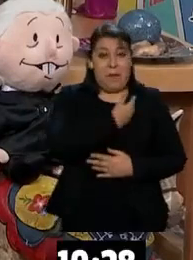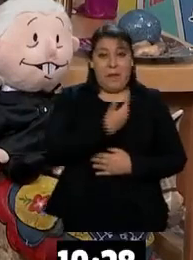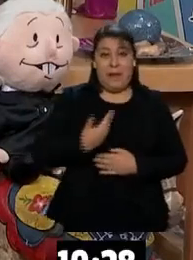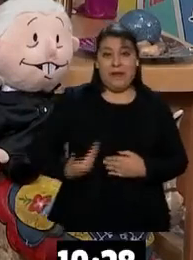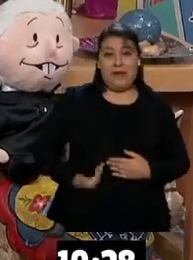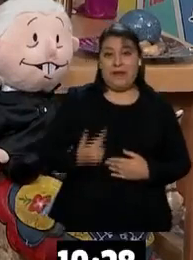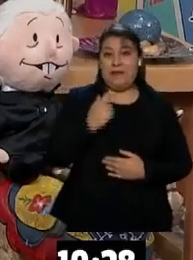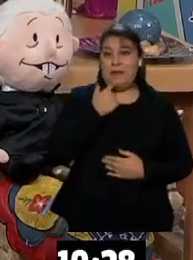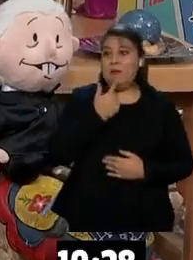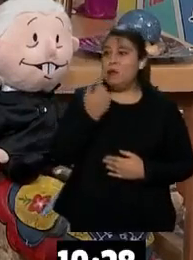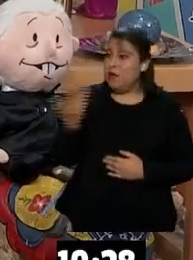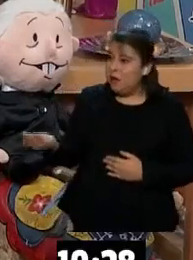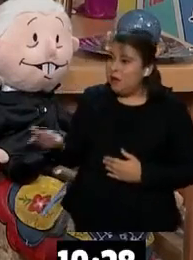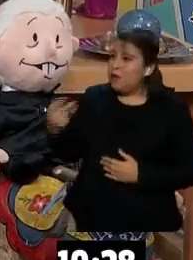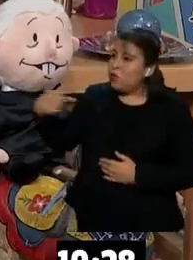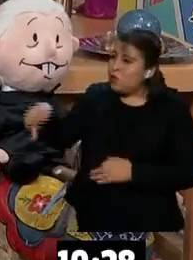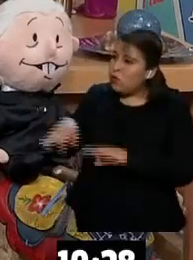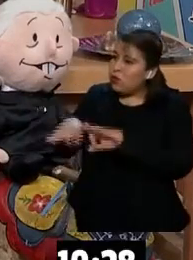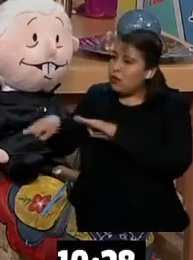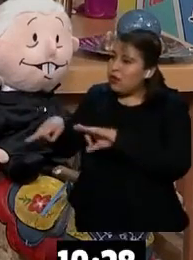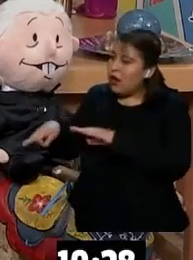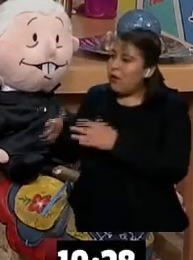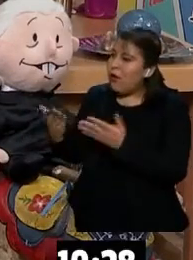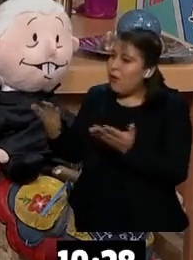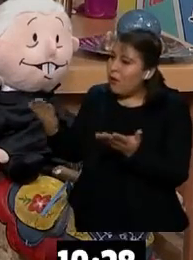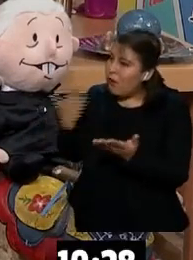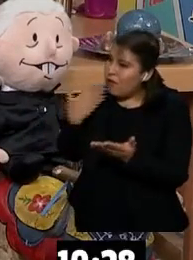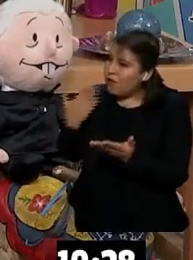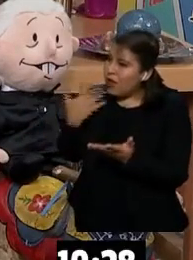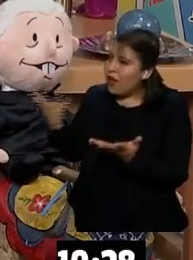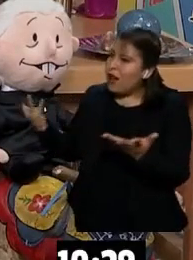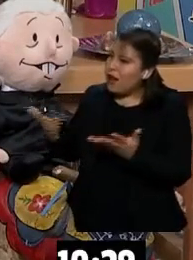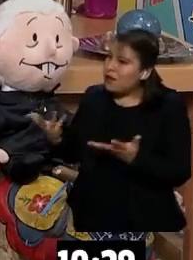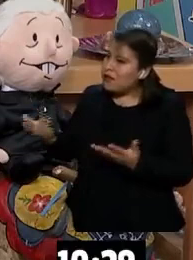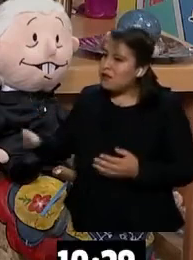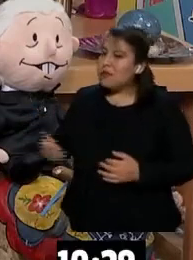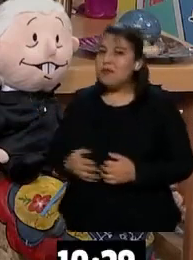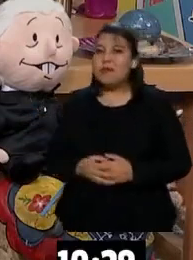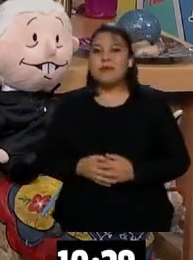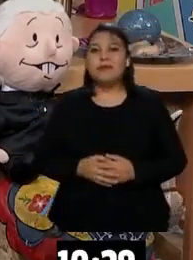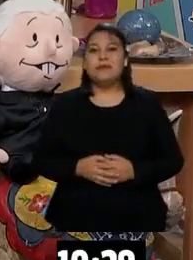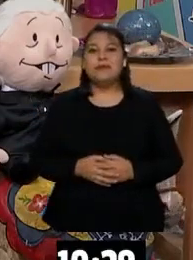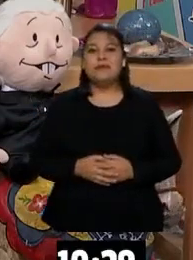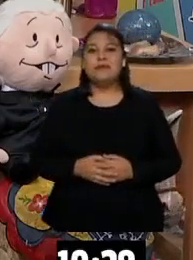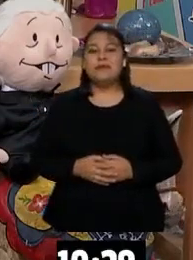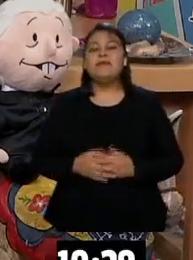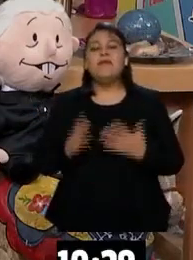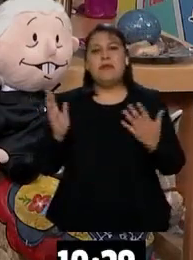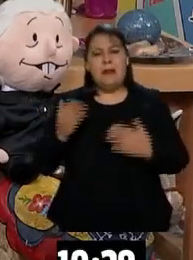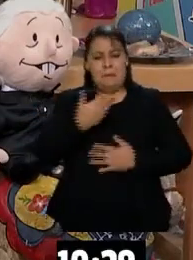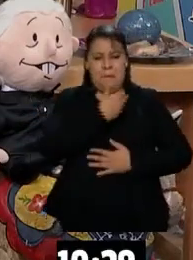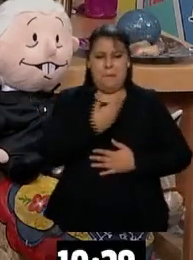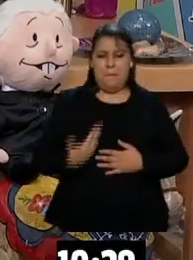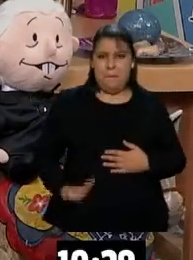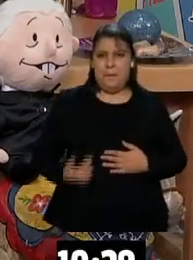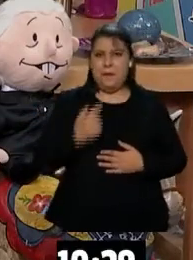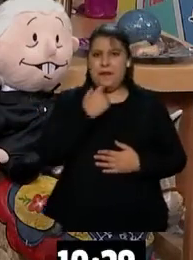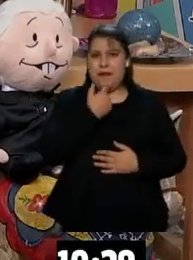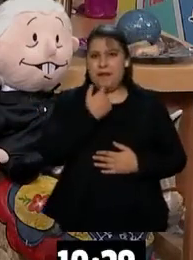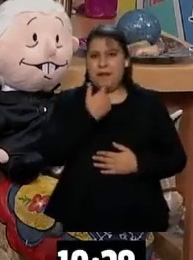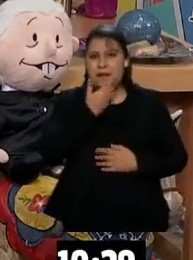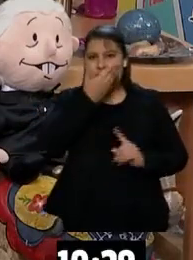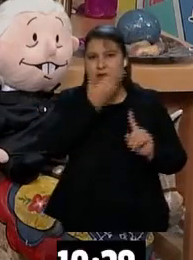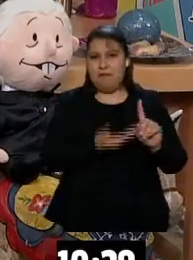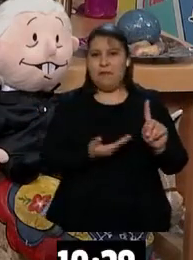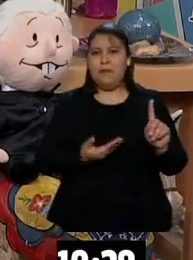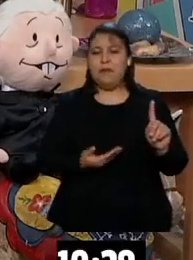sea Ayotzinapa, ¿no? Oye, a ver. No. Cuéntanos. Y fíjate que el presidente López Obrador está preocupado por